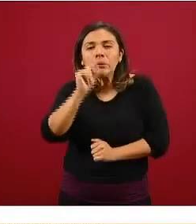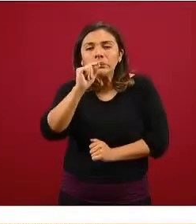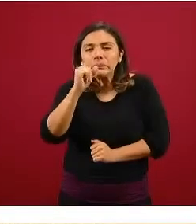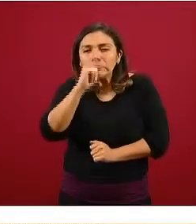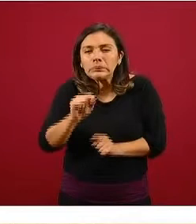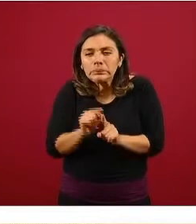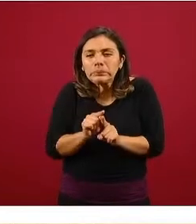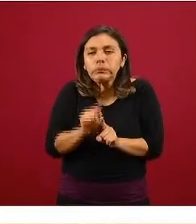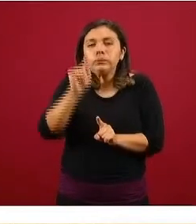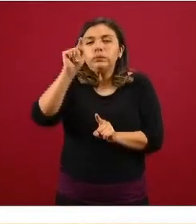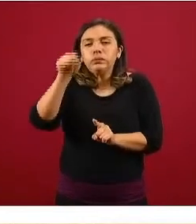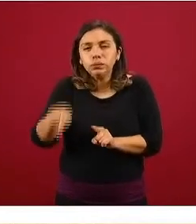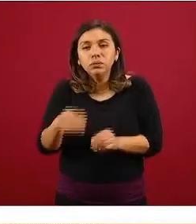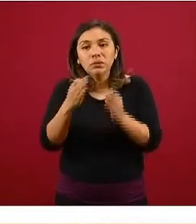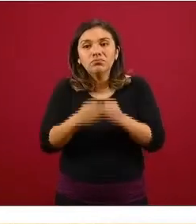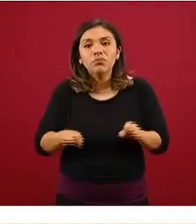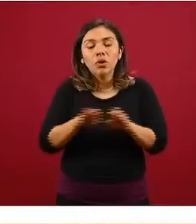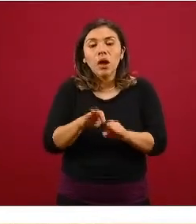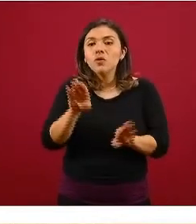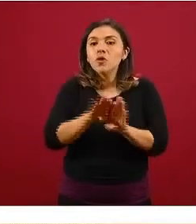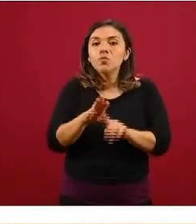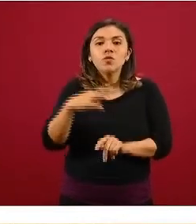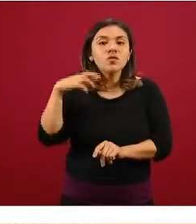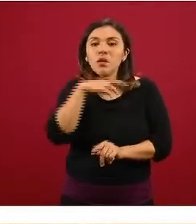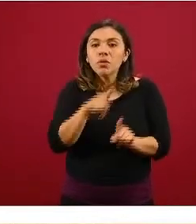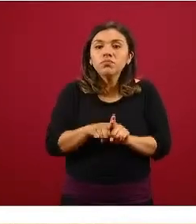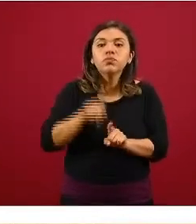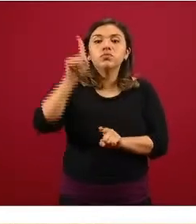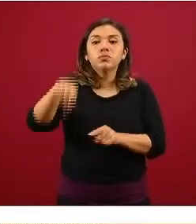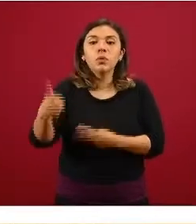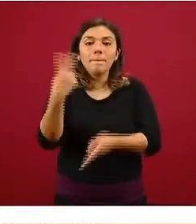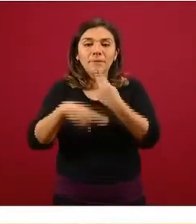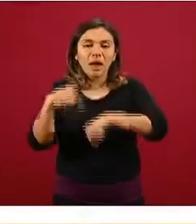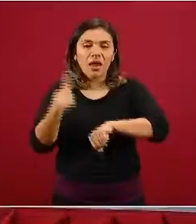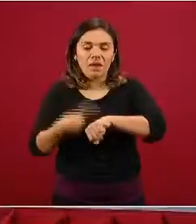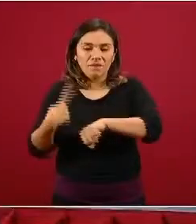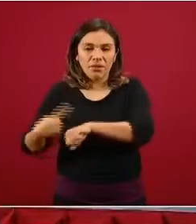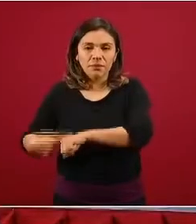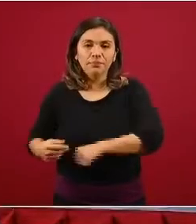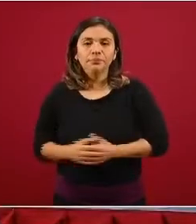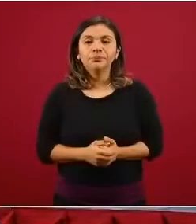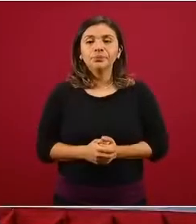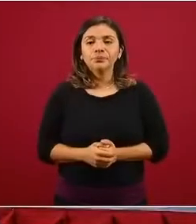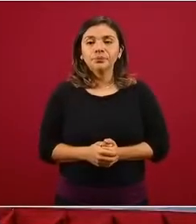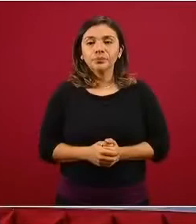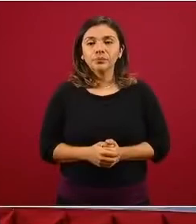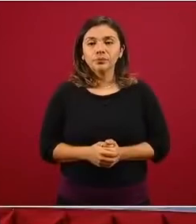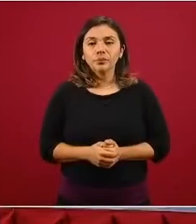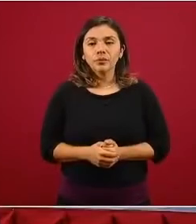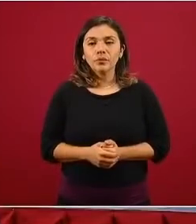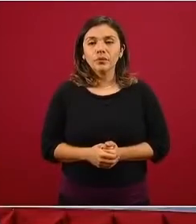pico importante con un crecimiento súbito en su número de casos. La siguiente, por favor.